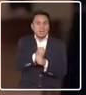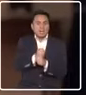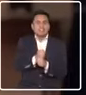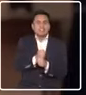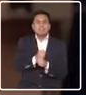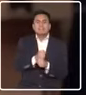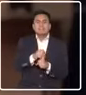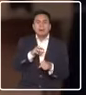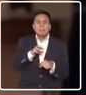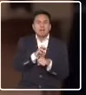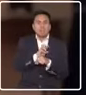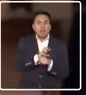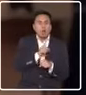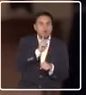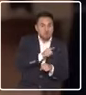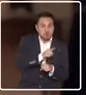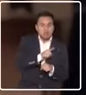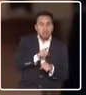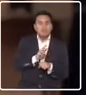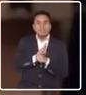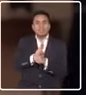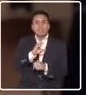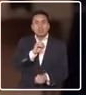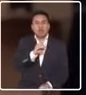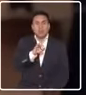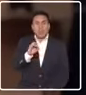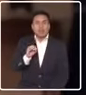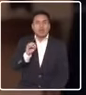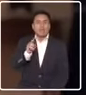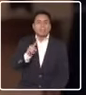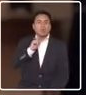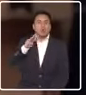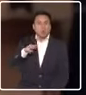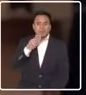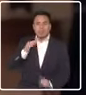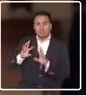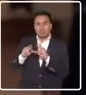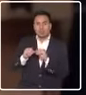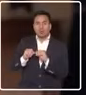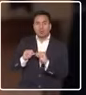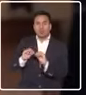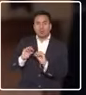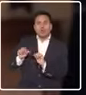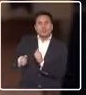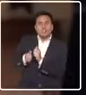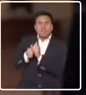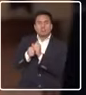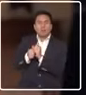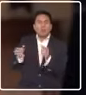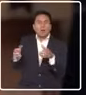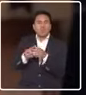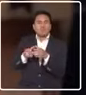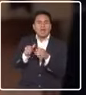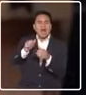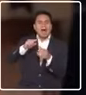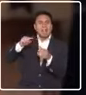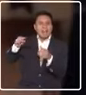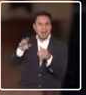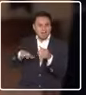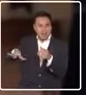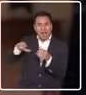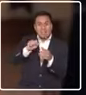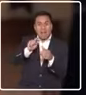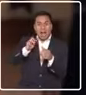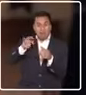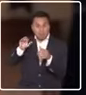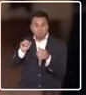San Pedro de atacama con representantes de codelco sqm y la asociación de consejeros de pueblos atacameños para así garantizar